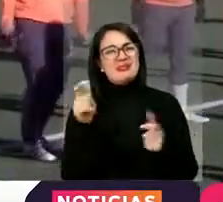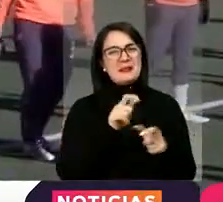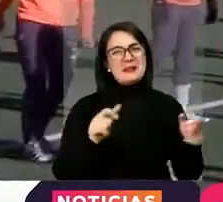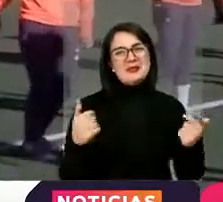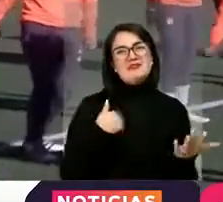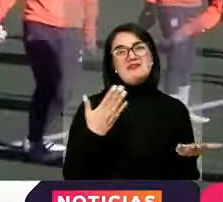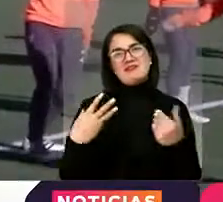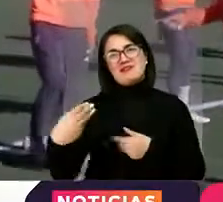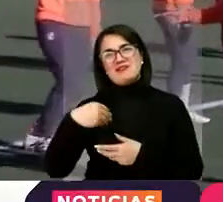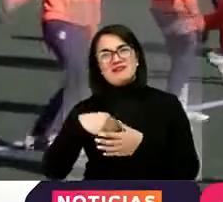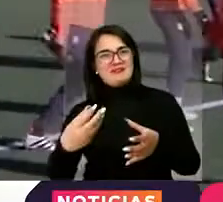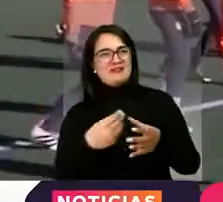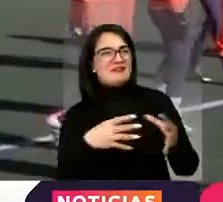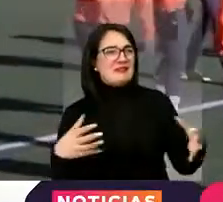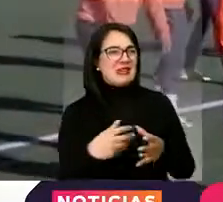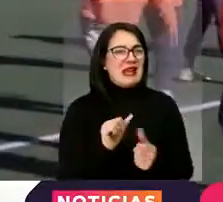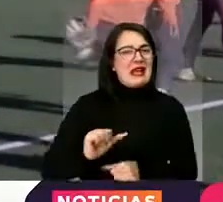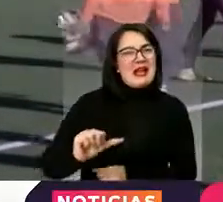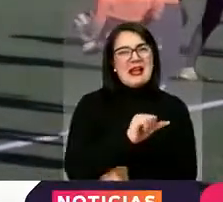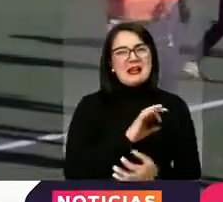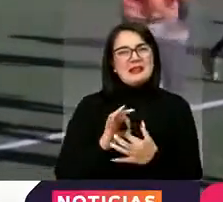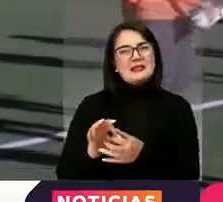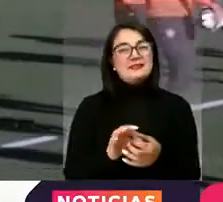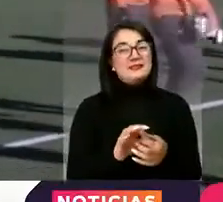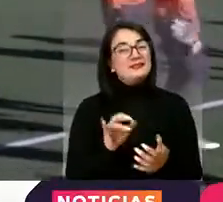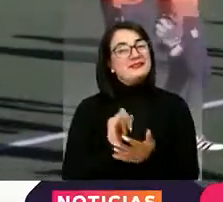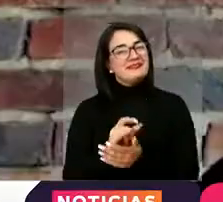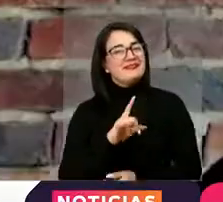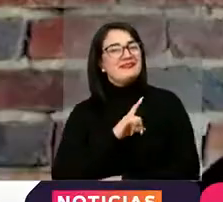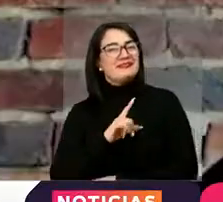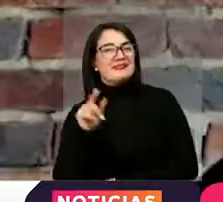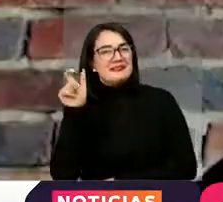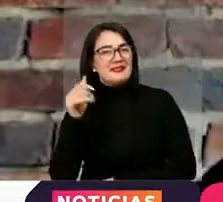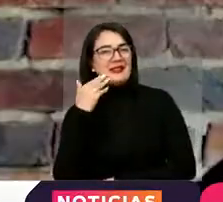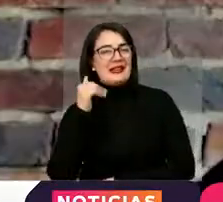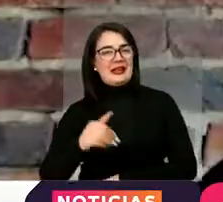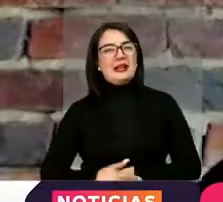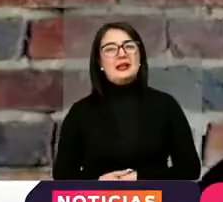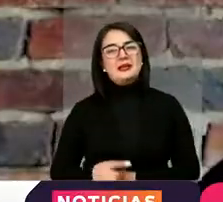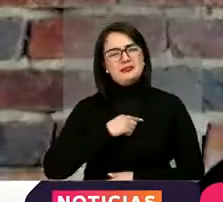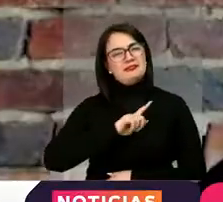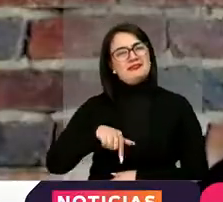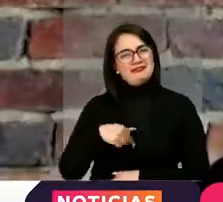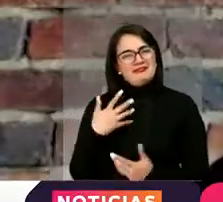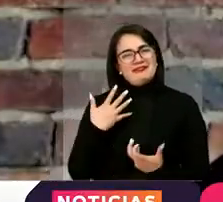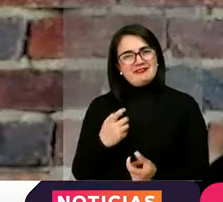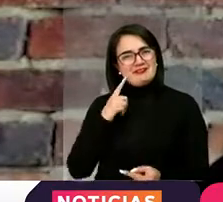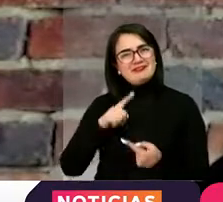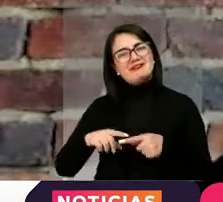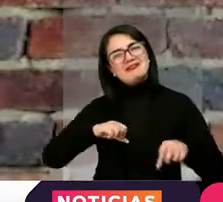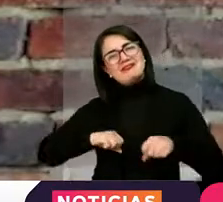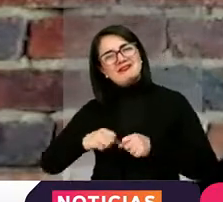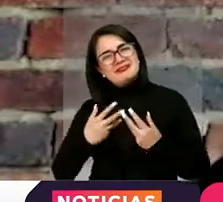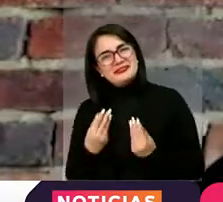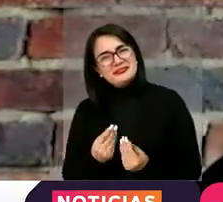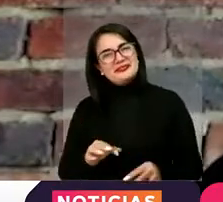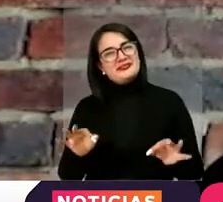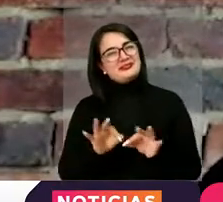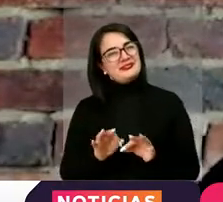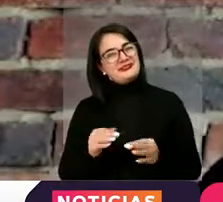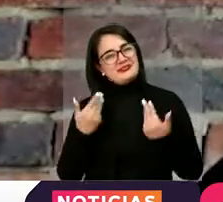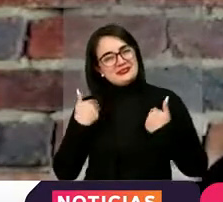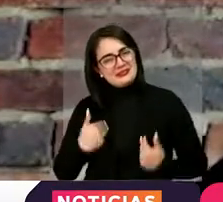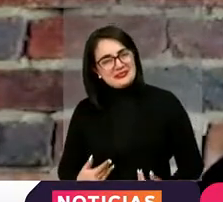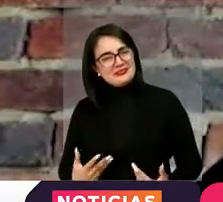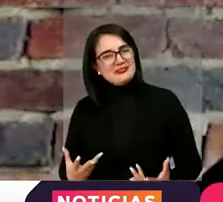acercarlos a los equipos femeninos, una idea también liderada por una mujer. Y nosotros simplemente queremos ser unos agentes más